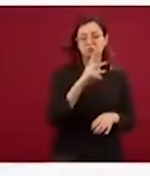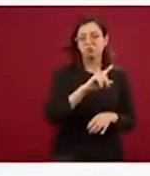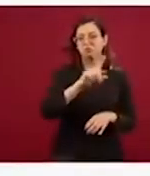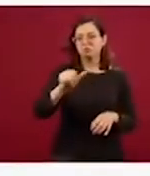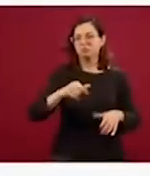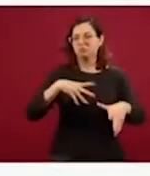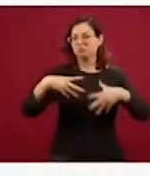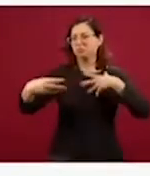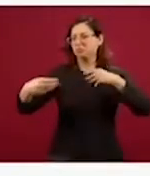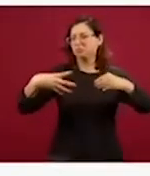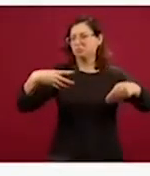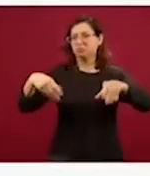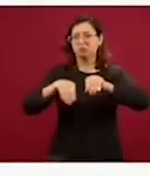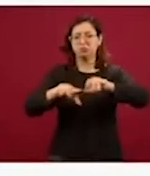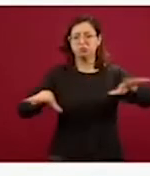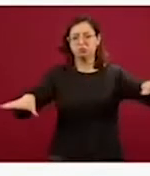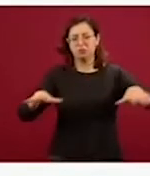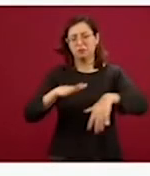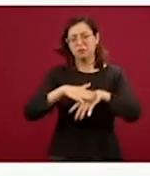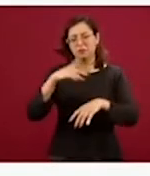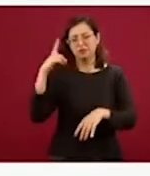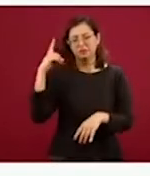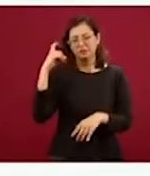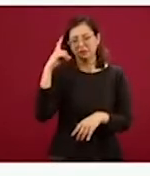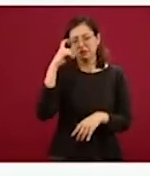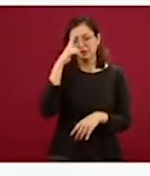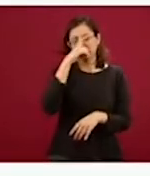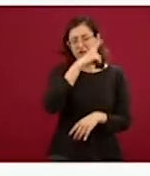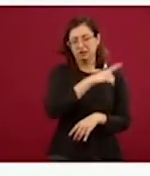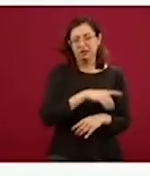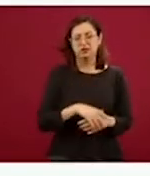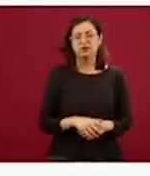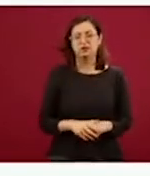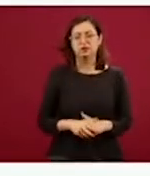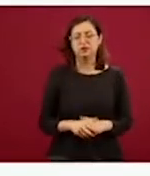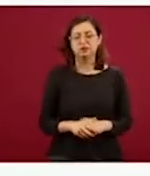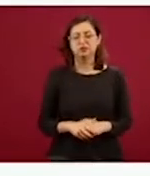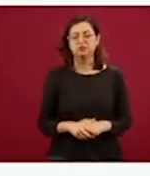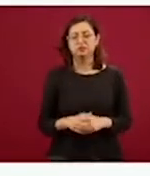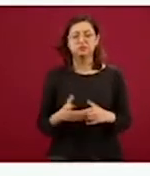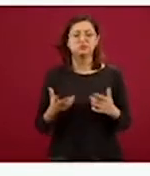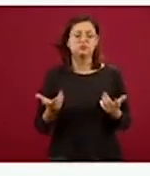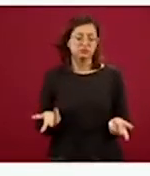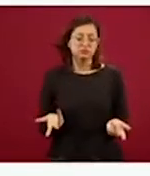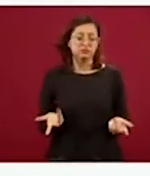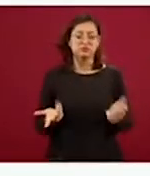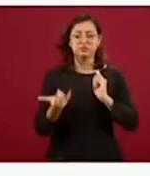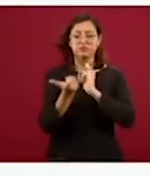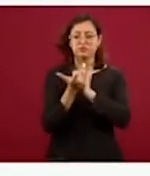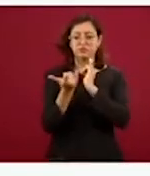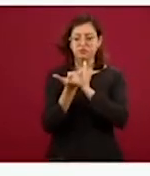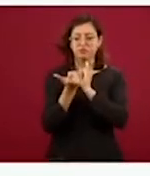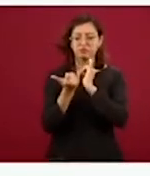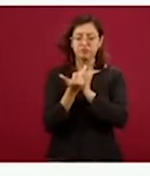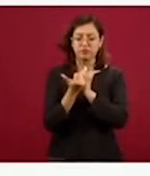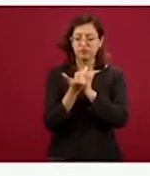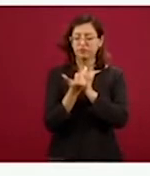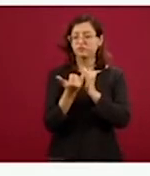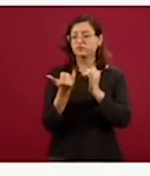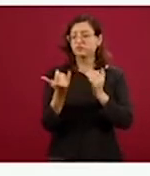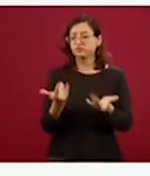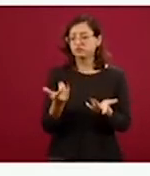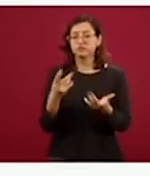la propagación de la enfermedad. Y estas medidas, una cosa que también ha causado cierta inquietud en los medios